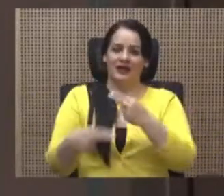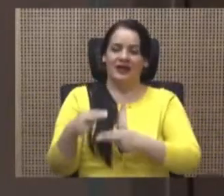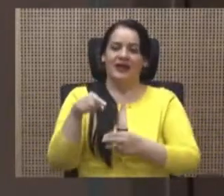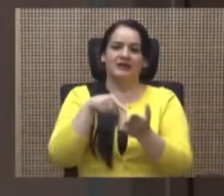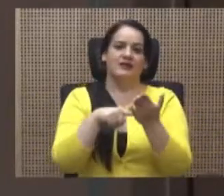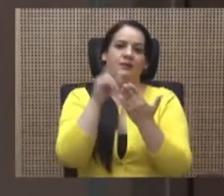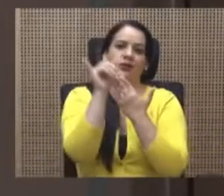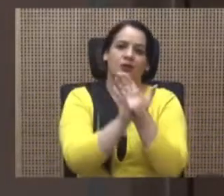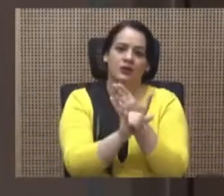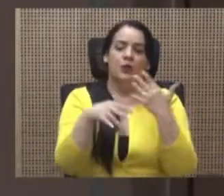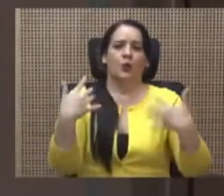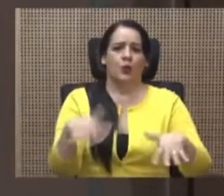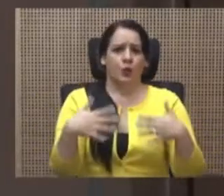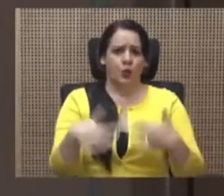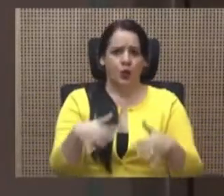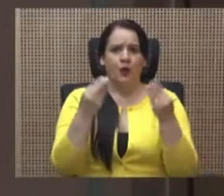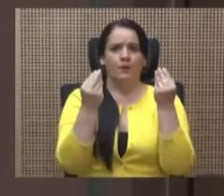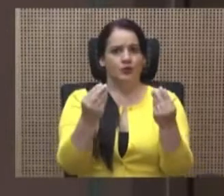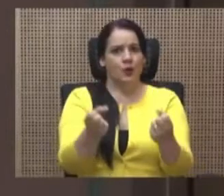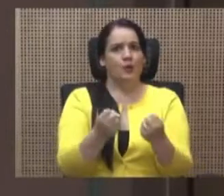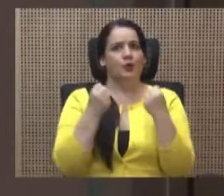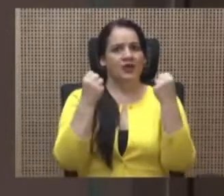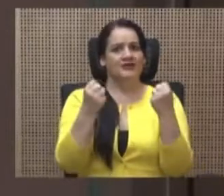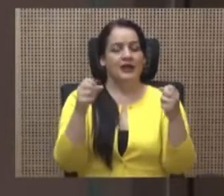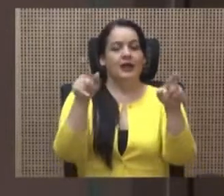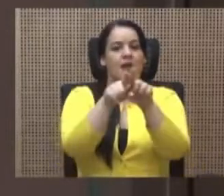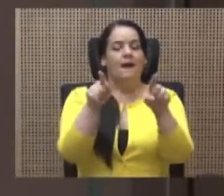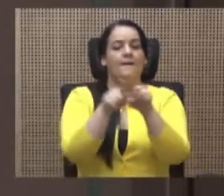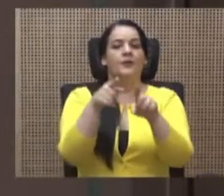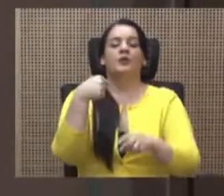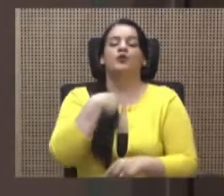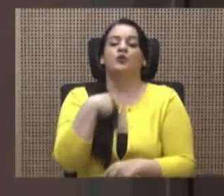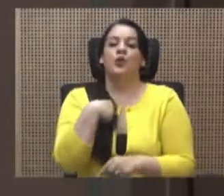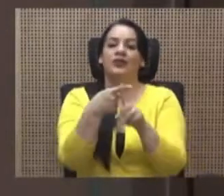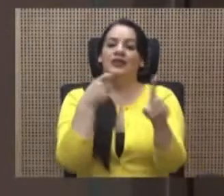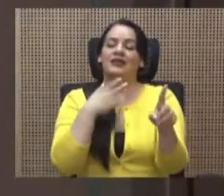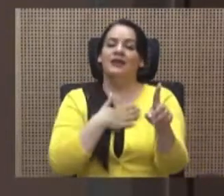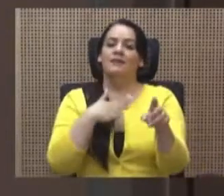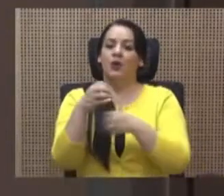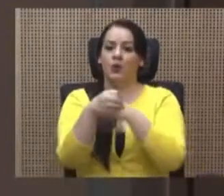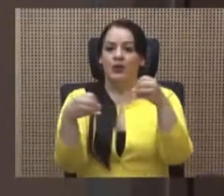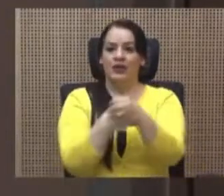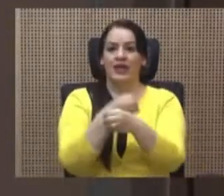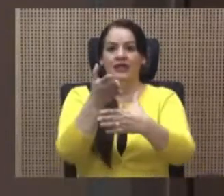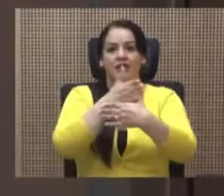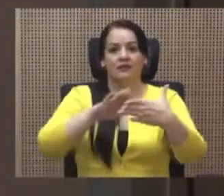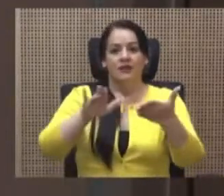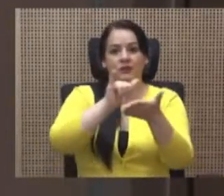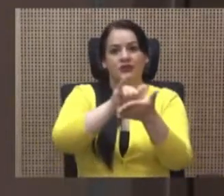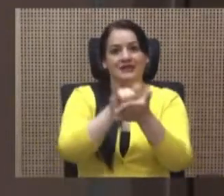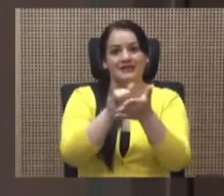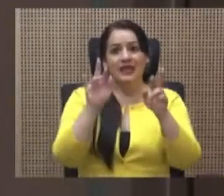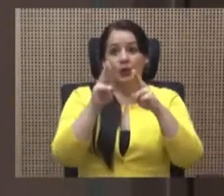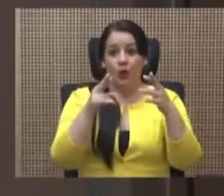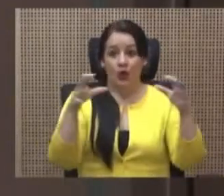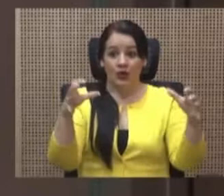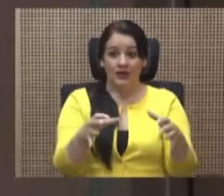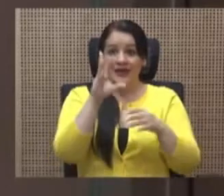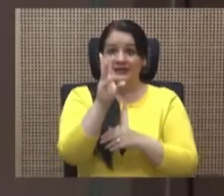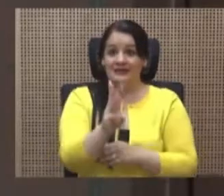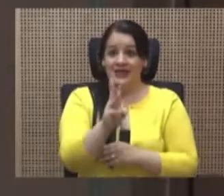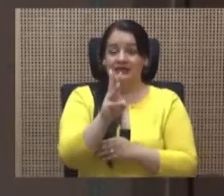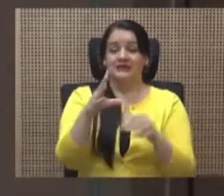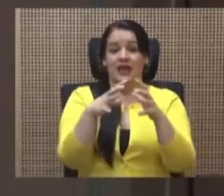tiene bastante potencial y yo bueno es desde mi despacho dividimos este congreso en seis grandes ejes